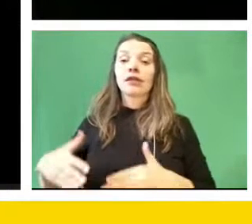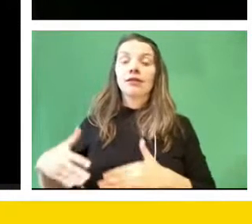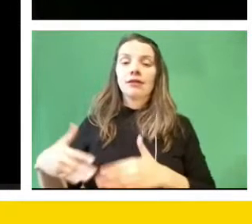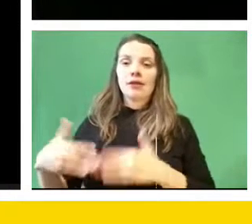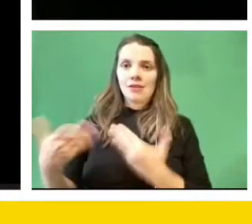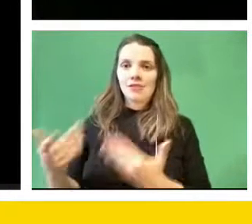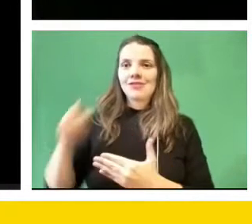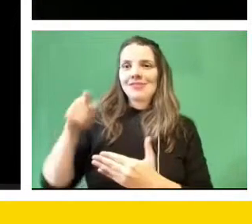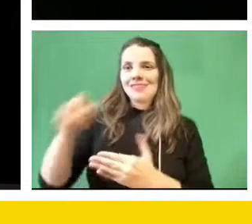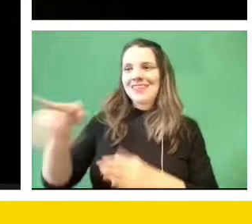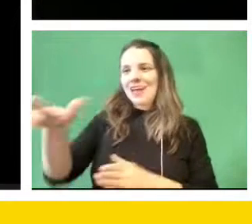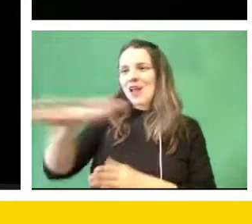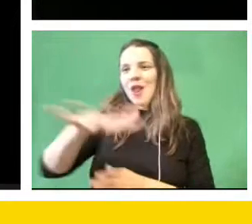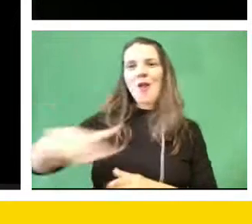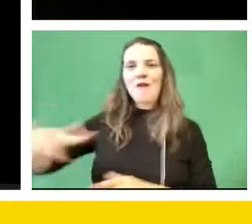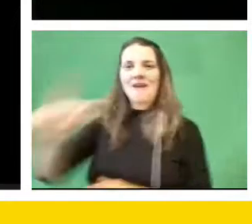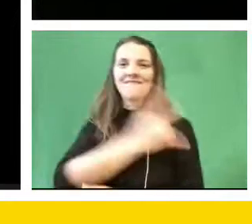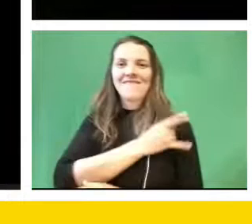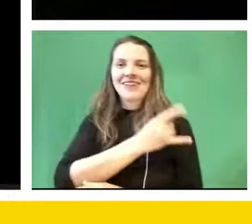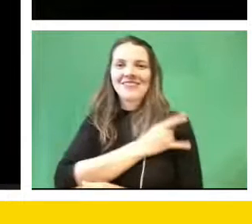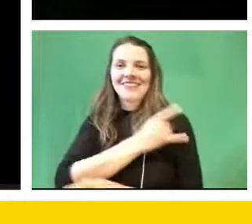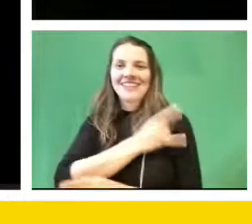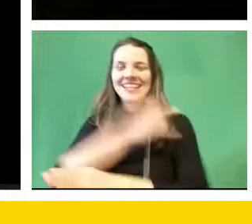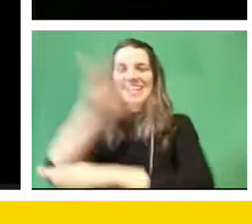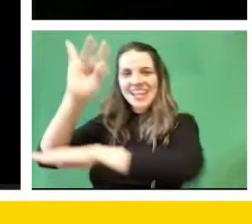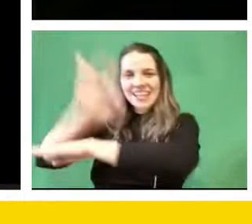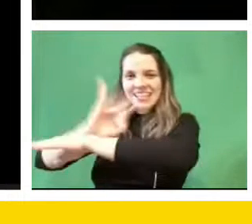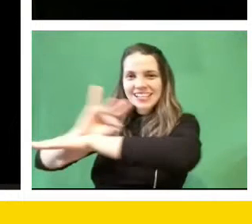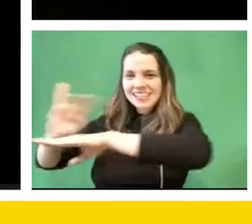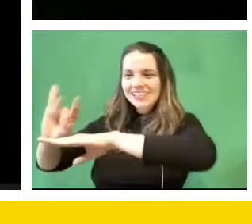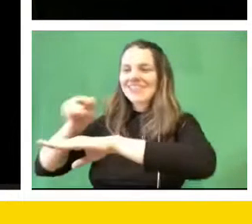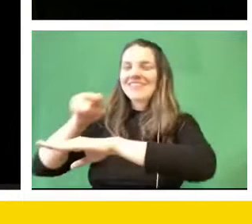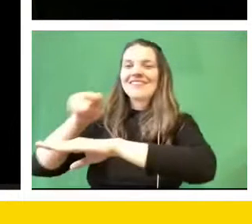nueva Facultad de Arquitectura, donde